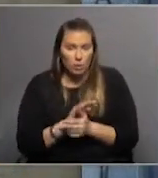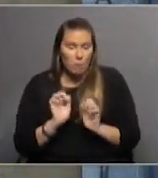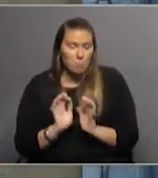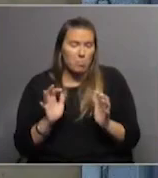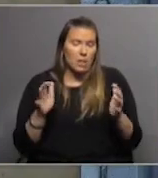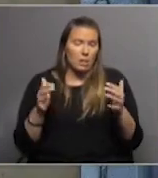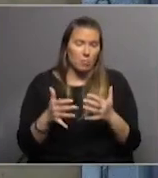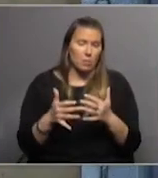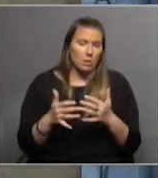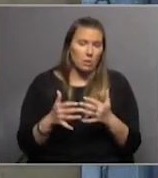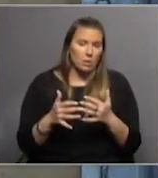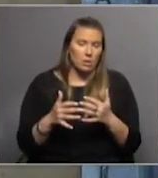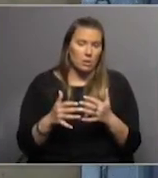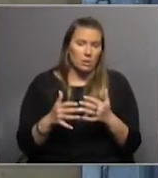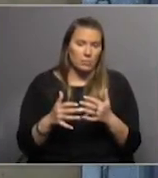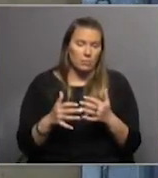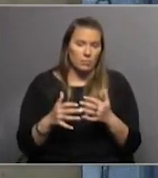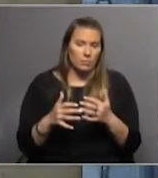pandemia